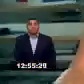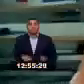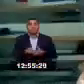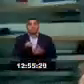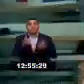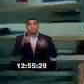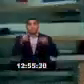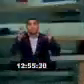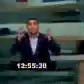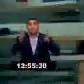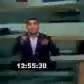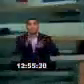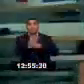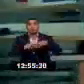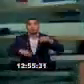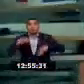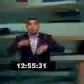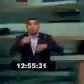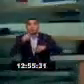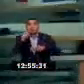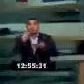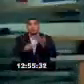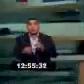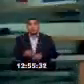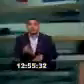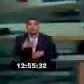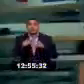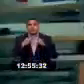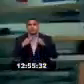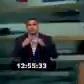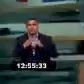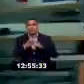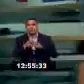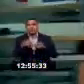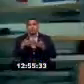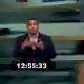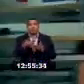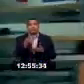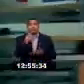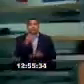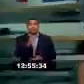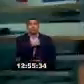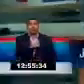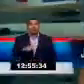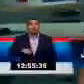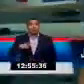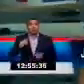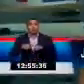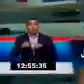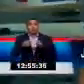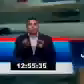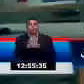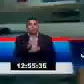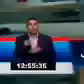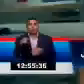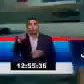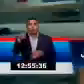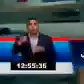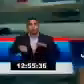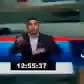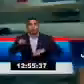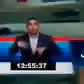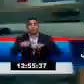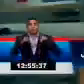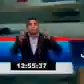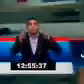Amigos, por otro lado, el Consejo de la Judicatura informó que está analizando las conductas y resoluciones de varios funcionarios judiciales tras